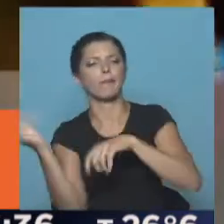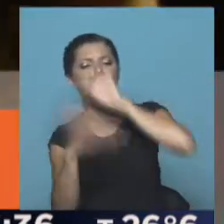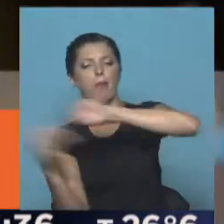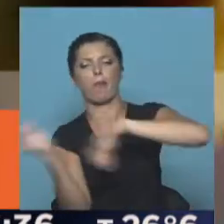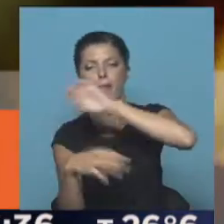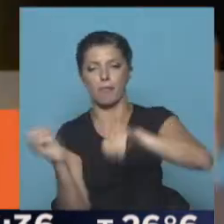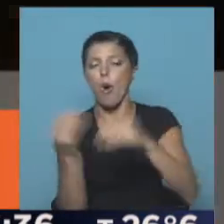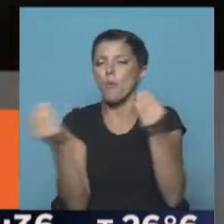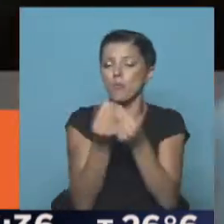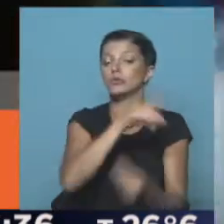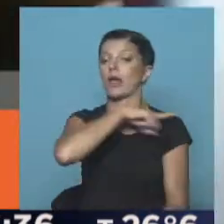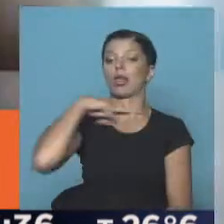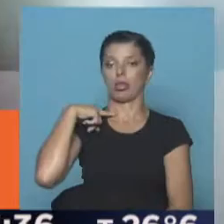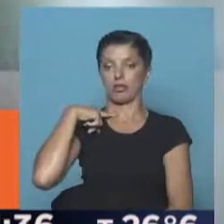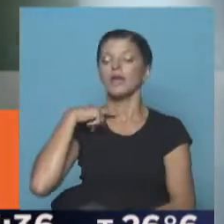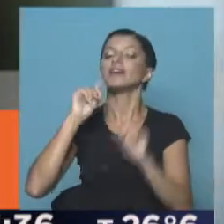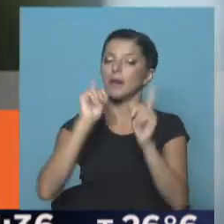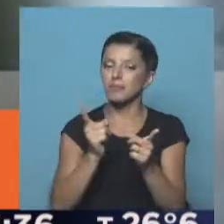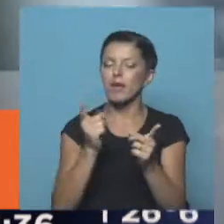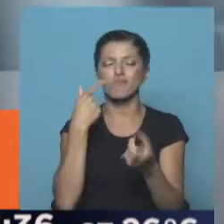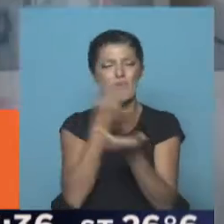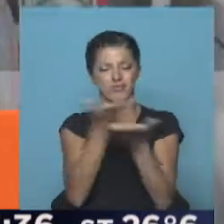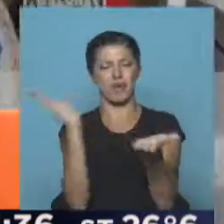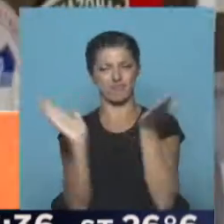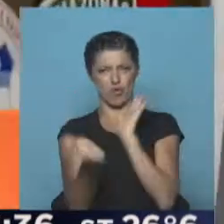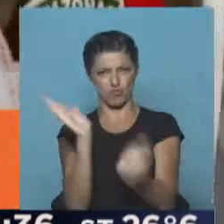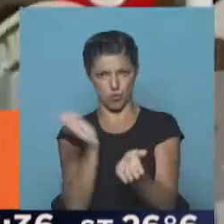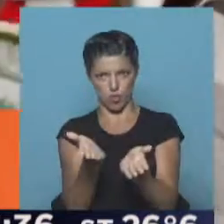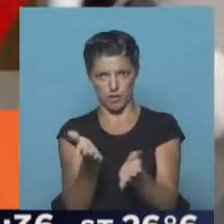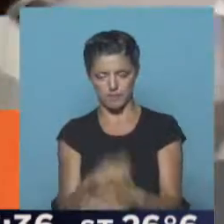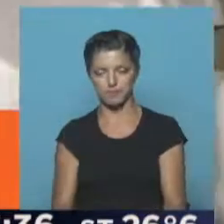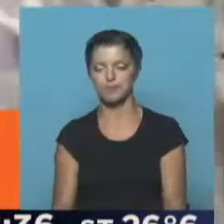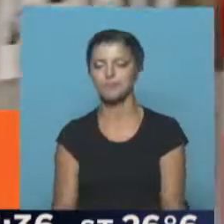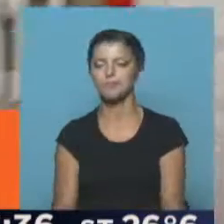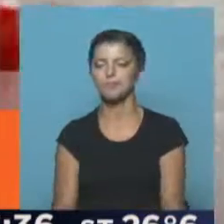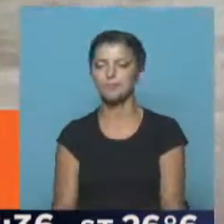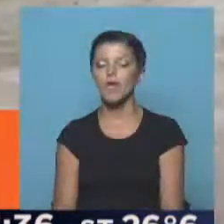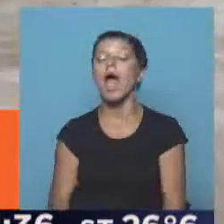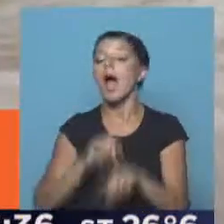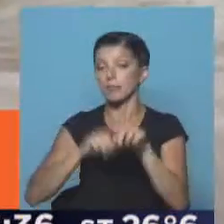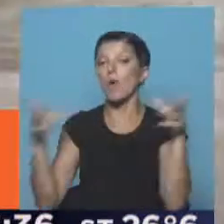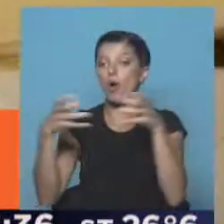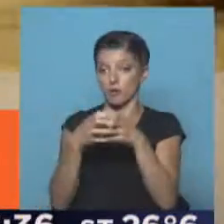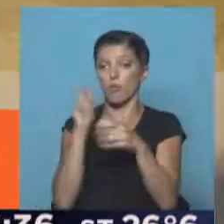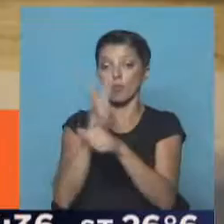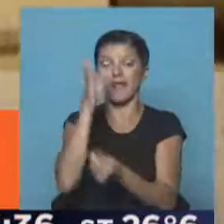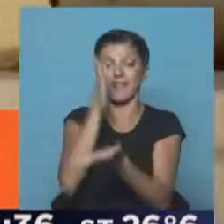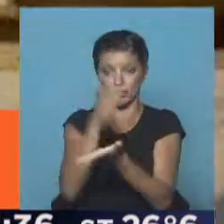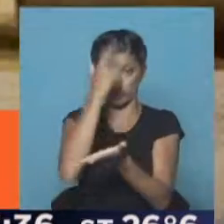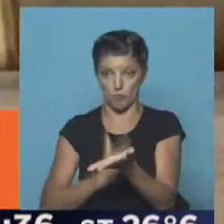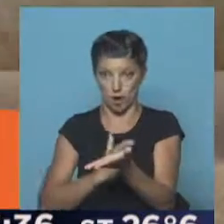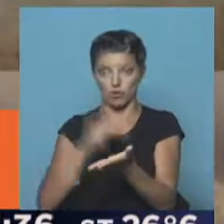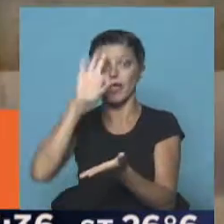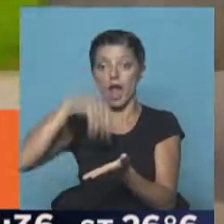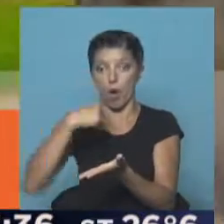ellos decapitados y con signos de tortura. Por esos días, el Alto Comisionado para los Derechos Humanos de las Naciones